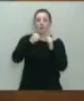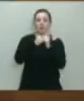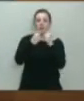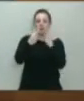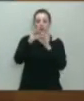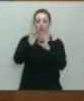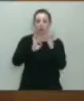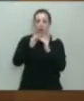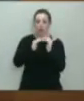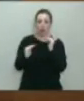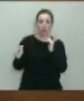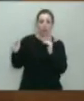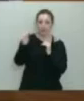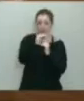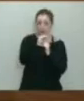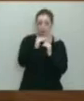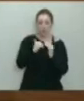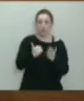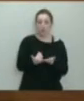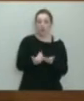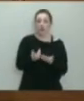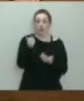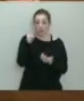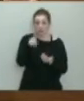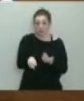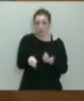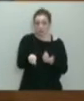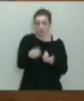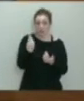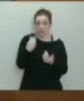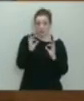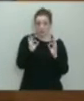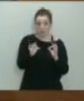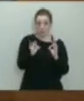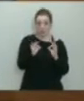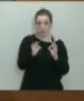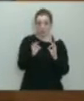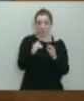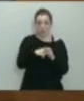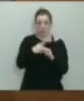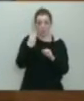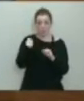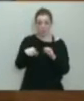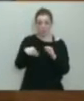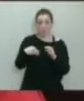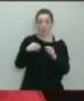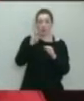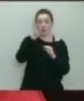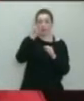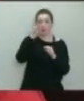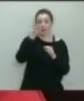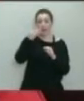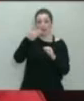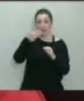44,27%. Y paralelamente a esto, la caída del PIB en ese periodo,